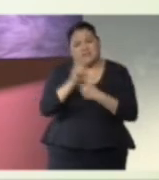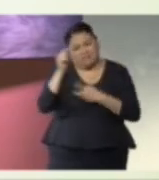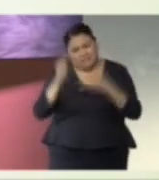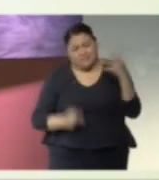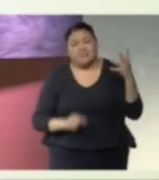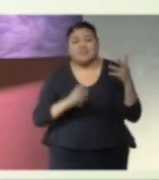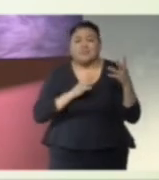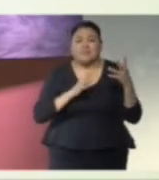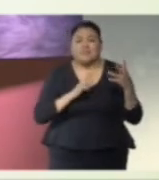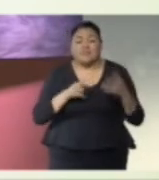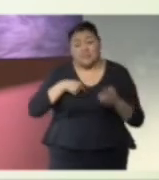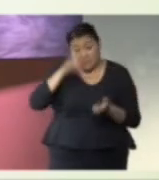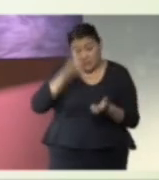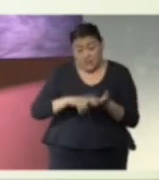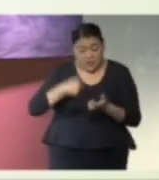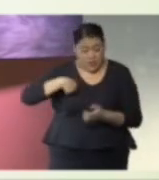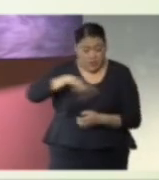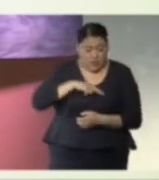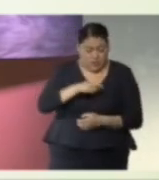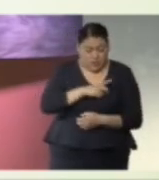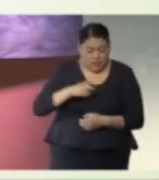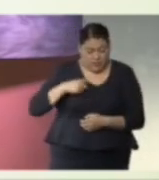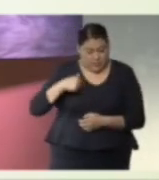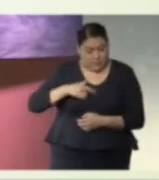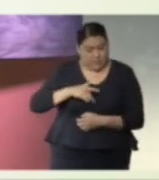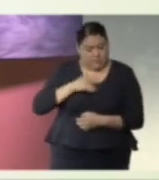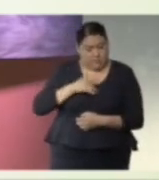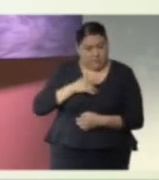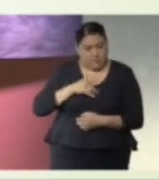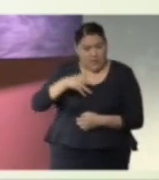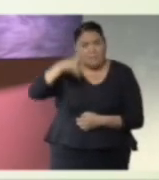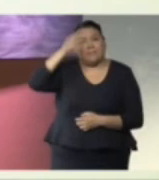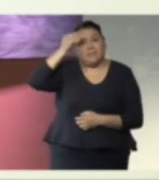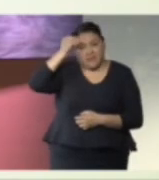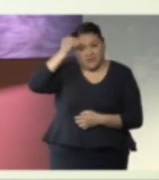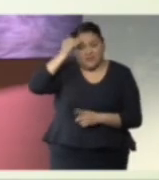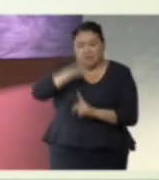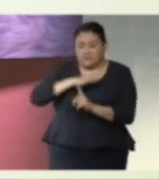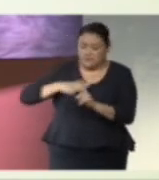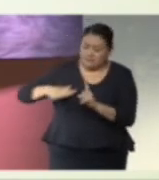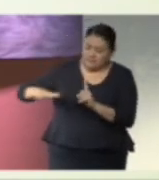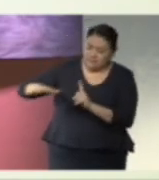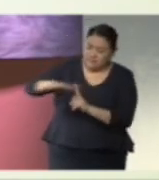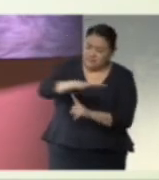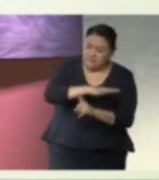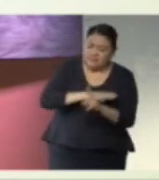también creo que lo tenemos que ubicar en este contexto general de